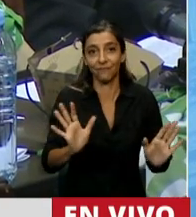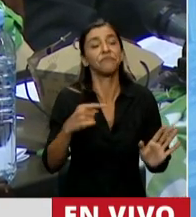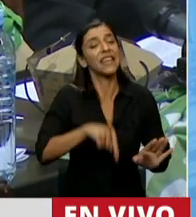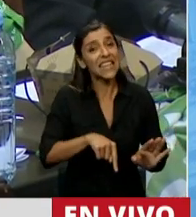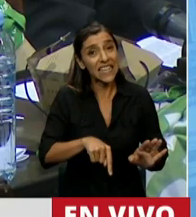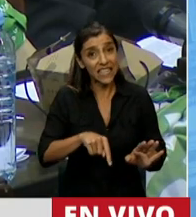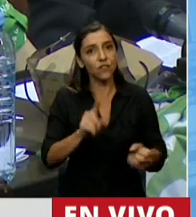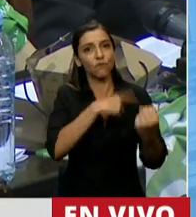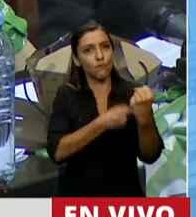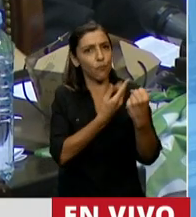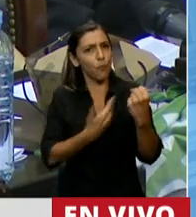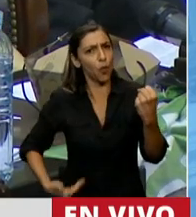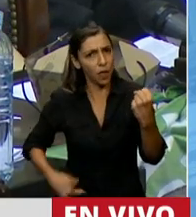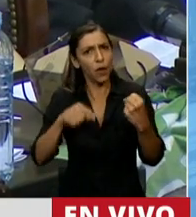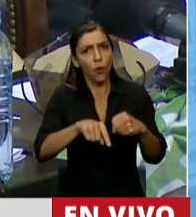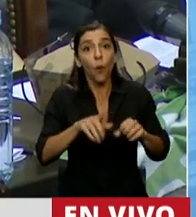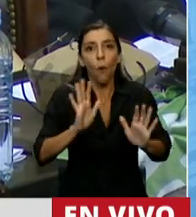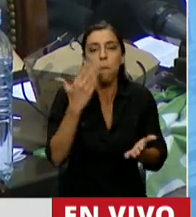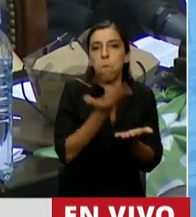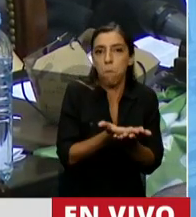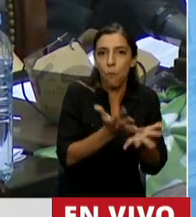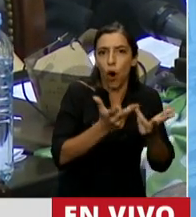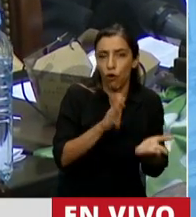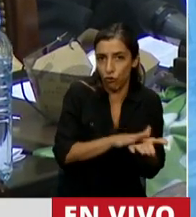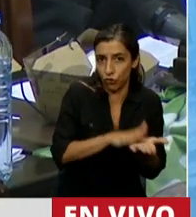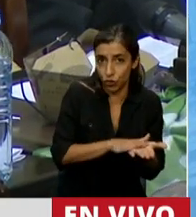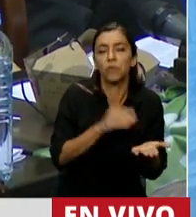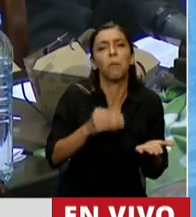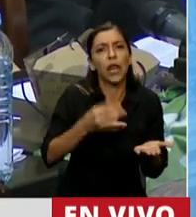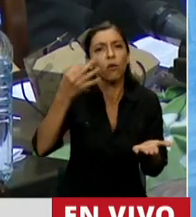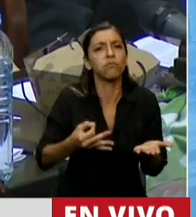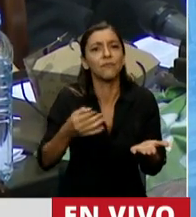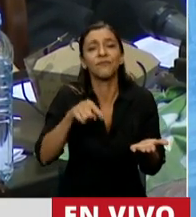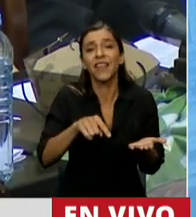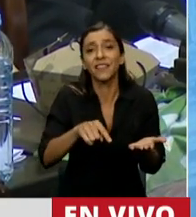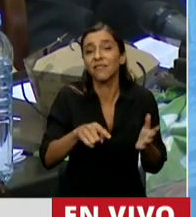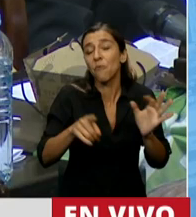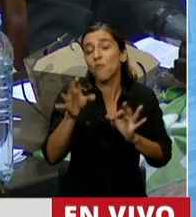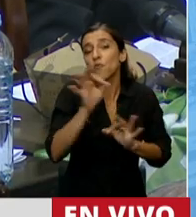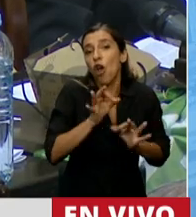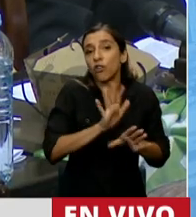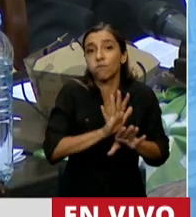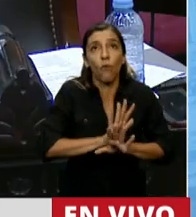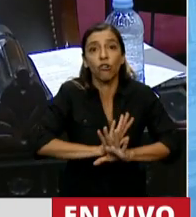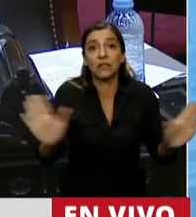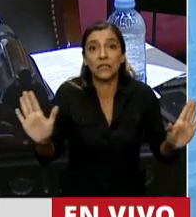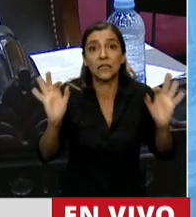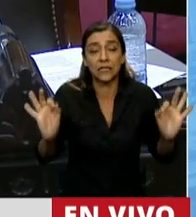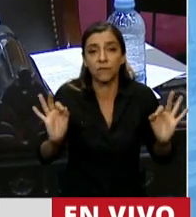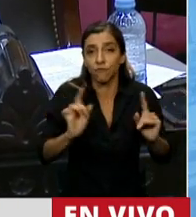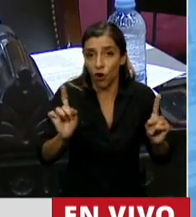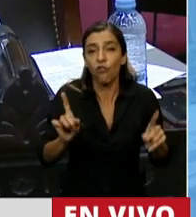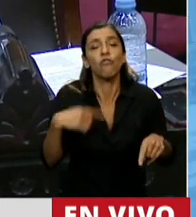Poder Ejecutivo en cumplimiento del contrato electoral, pero no va a terminar con la presentación del proyecto, sino lo que vamos a garantizar como